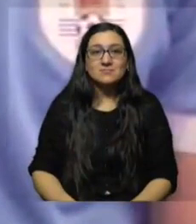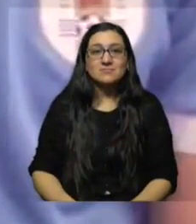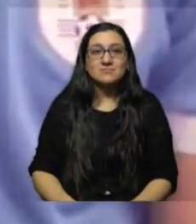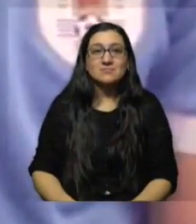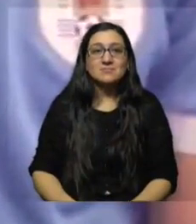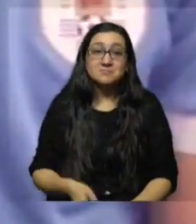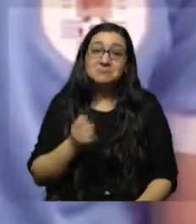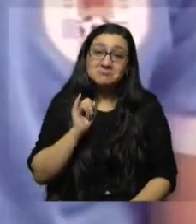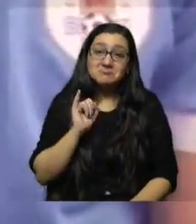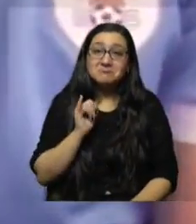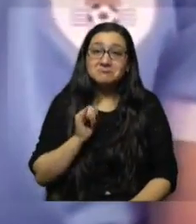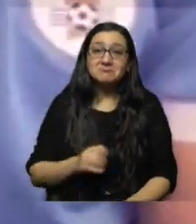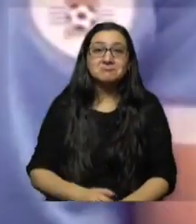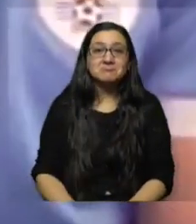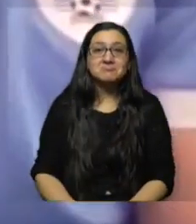Sí. ¿Sí?